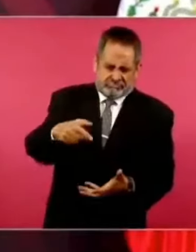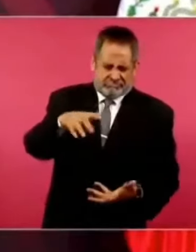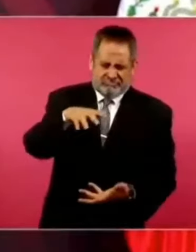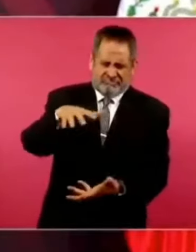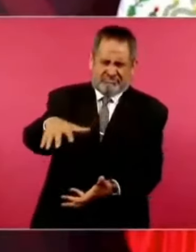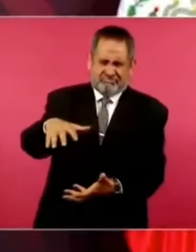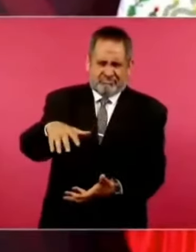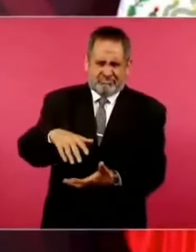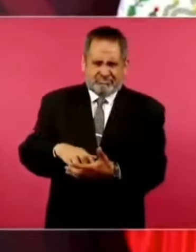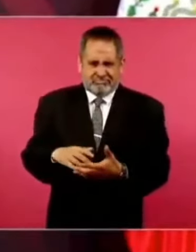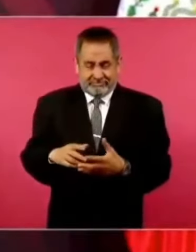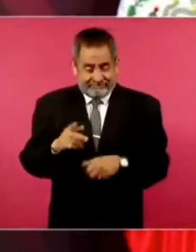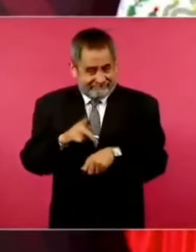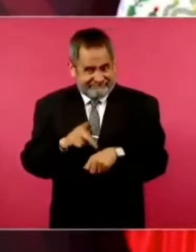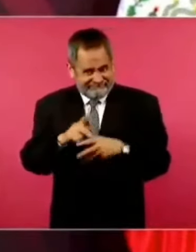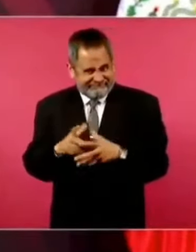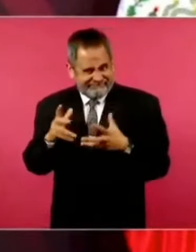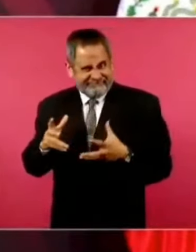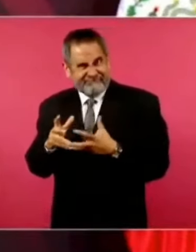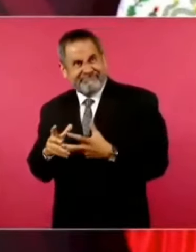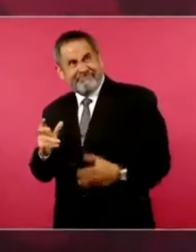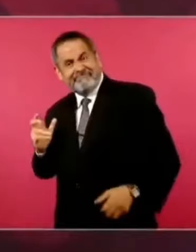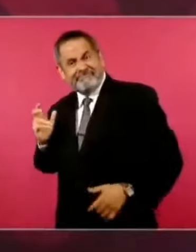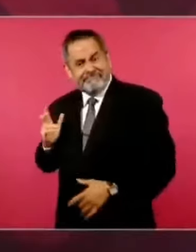Una está así.